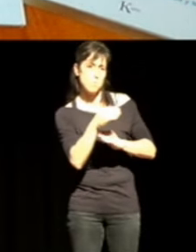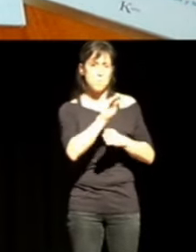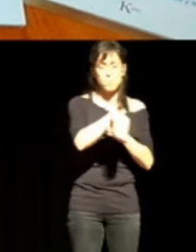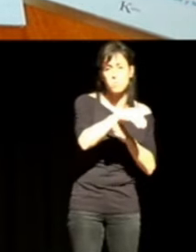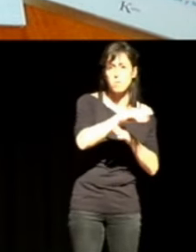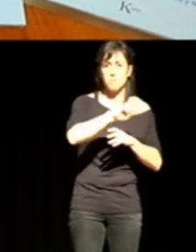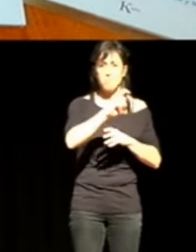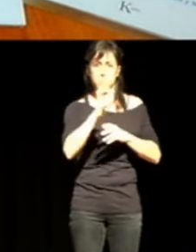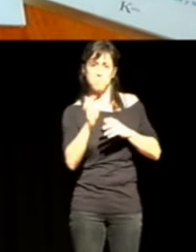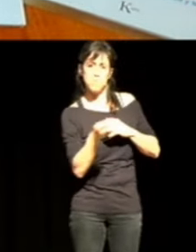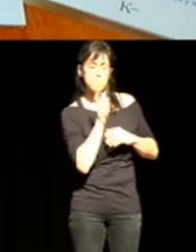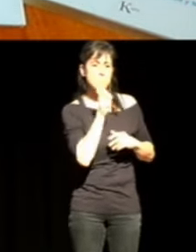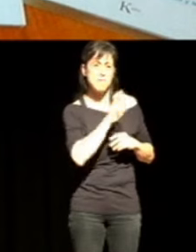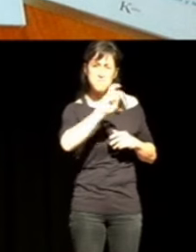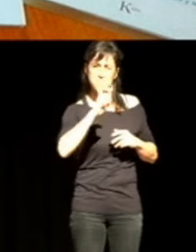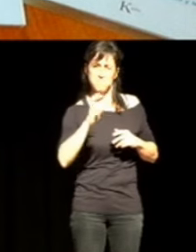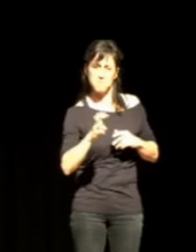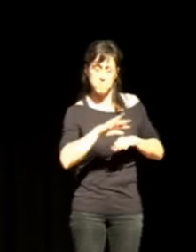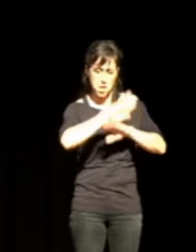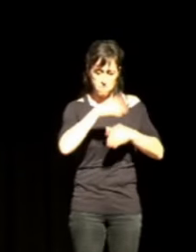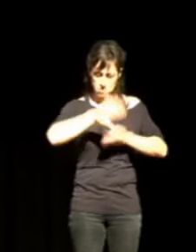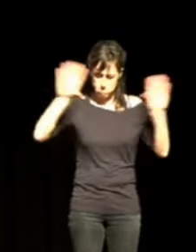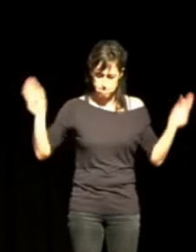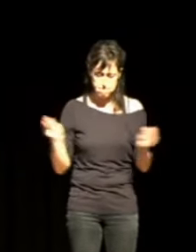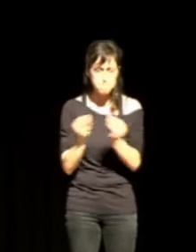trato, en dos palabras.